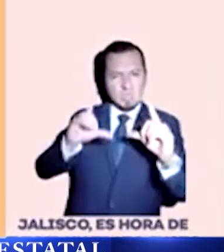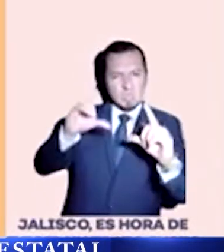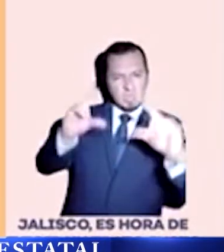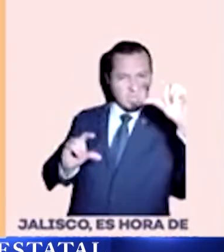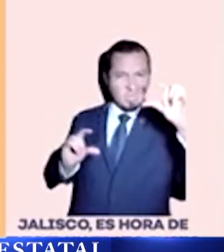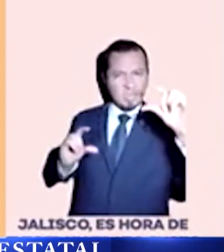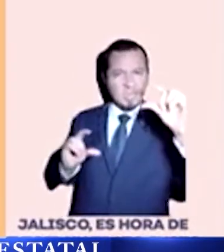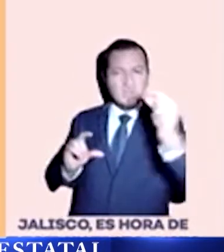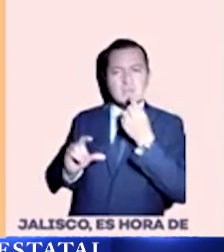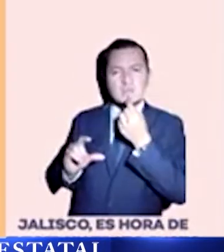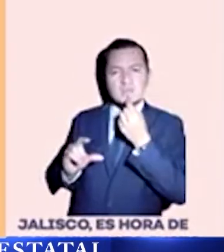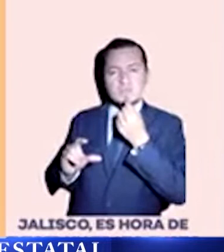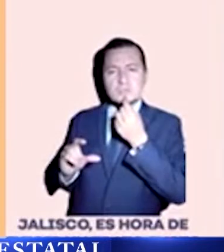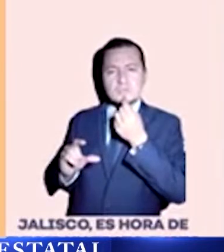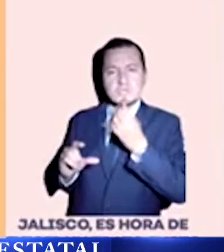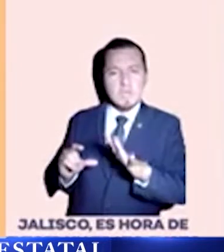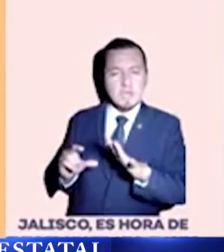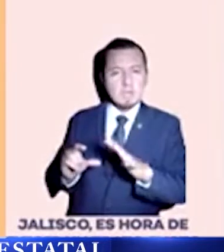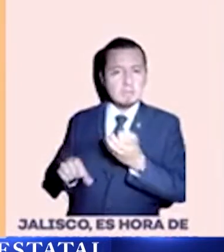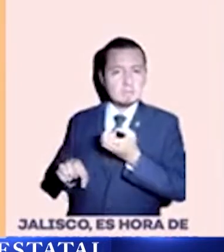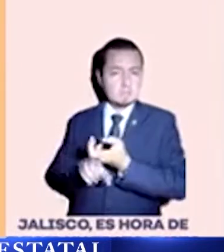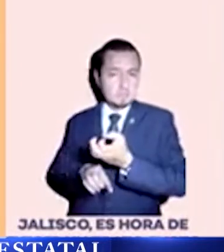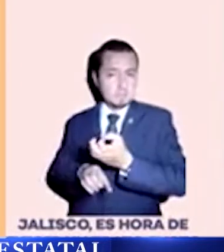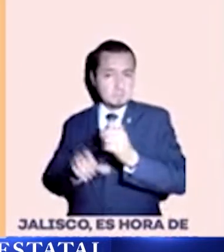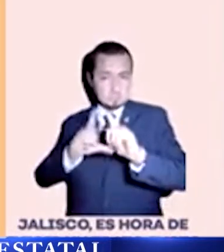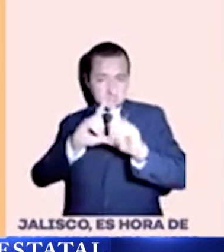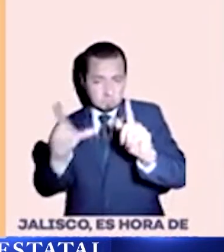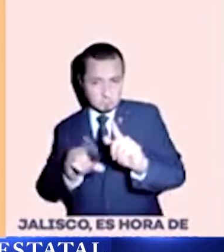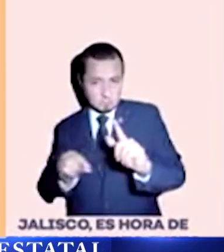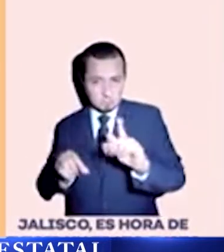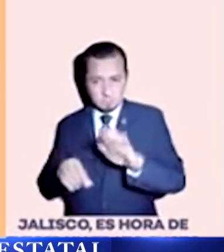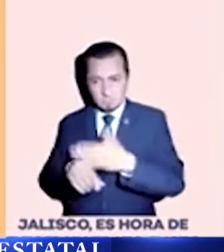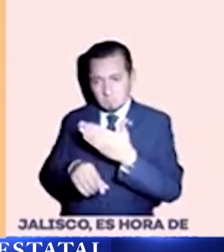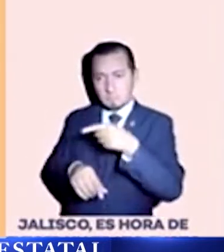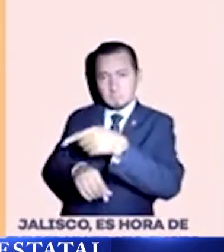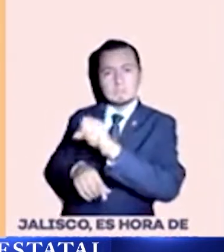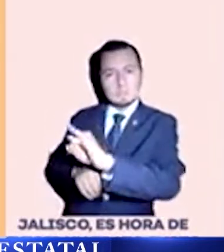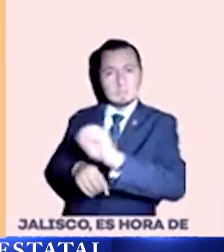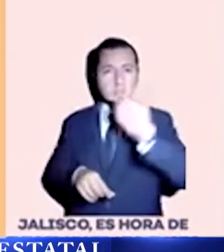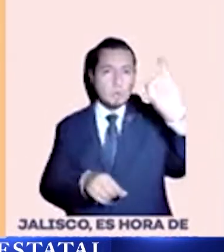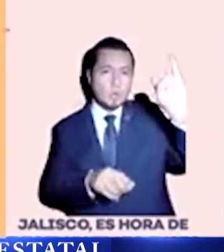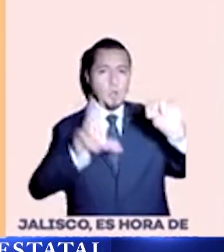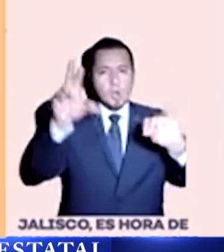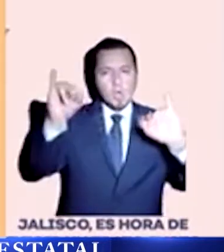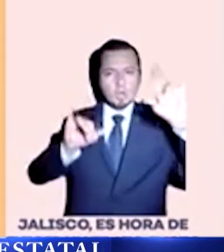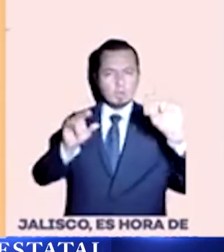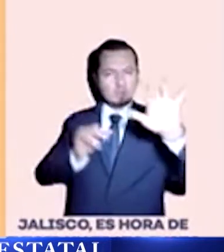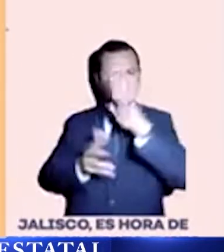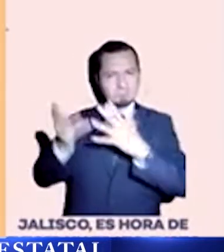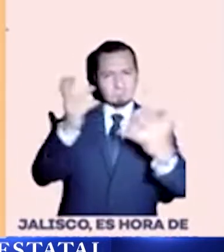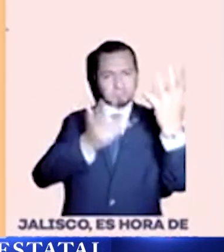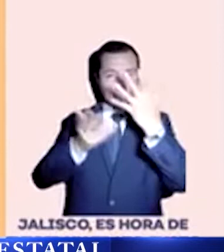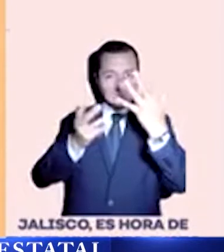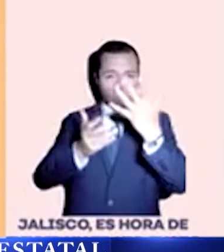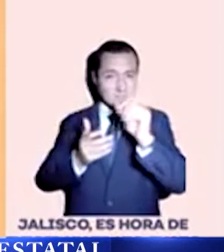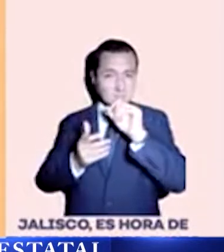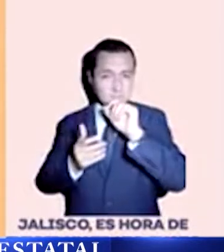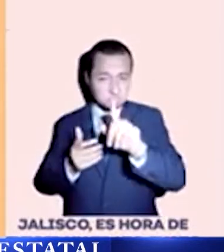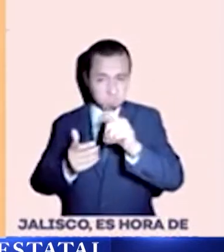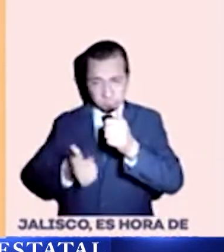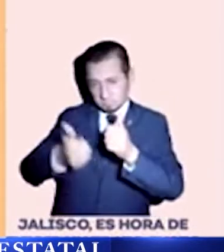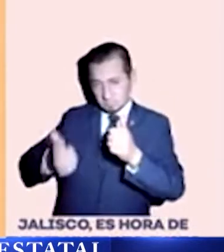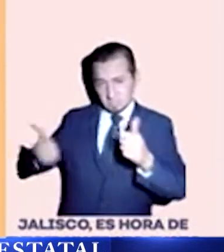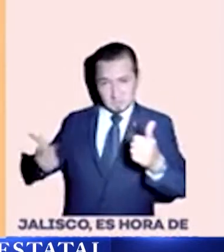a los niños y niñas de nuestro país. O déjenme ponerles otro ejemplo. Jalisco recibe por